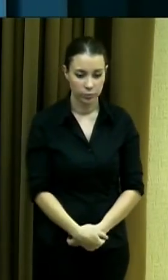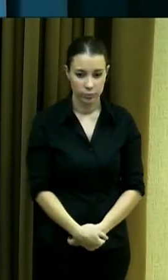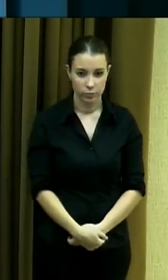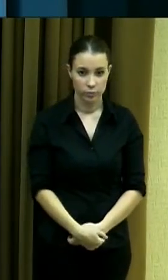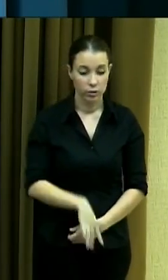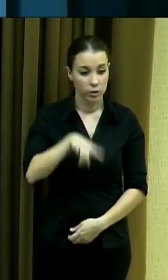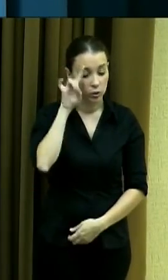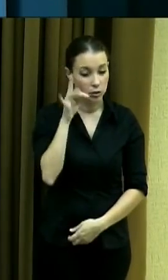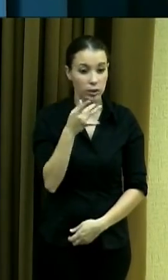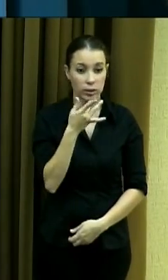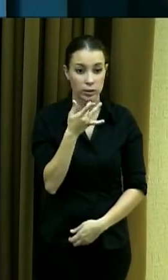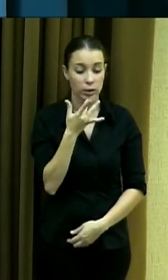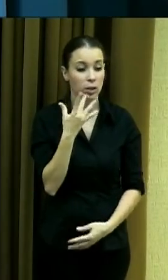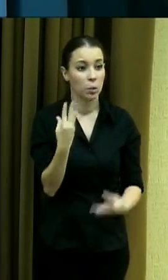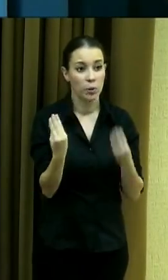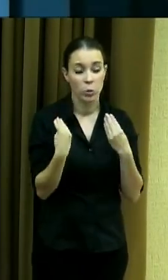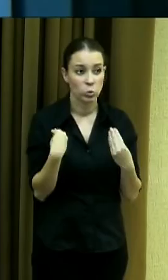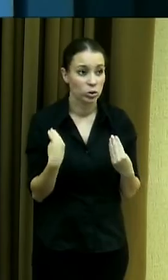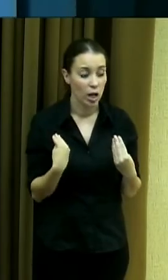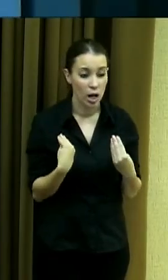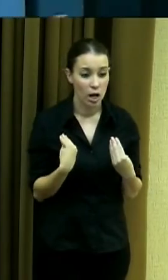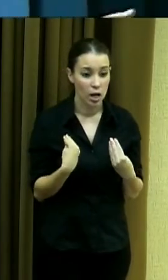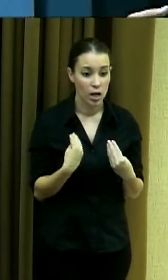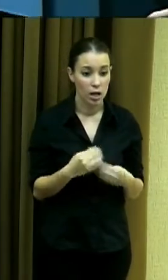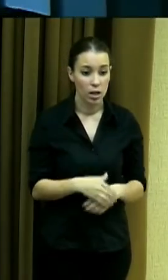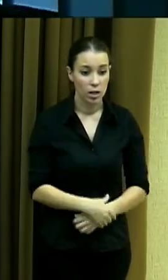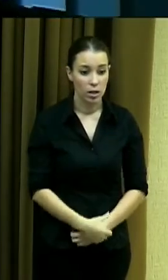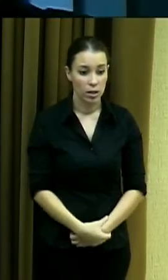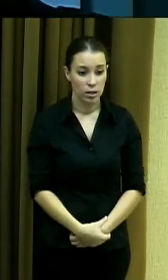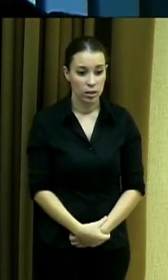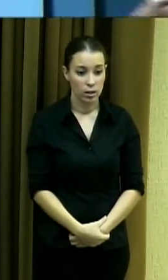No sé si tienen preguntas o...